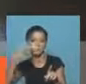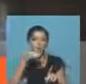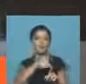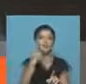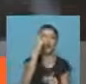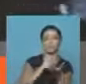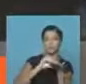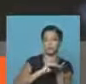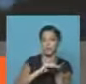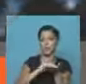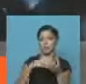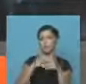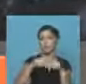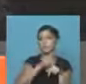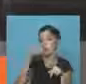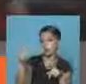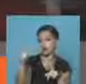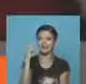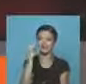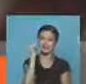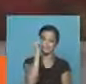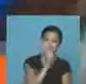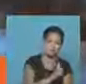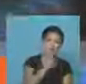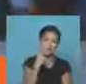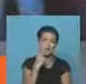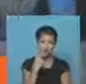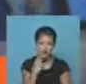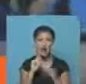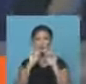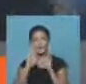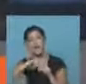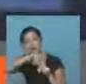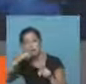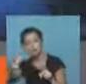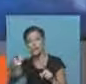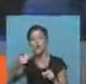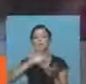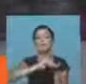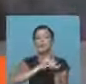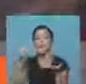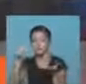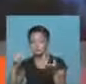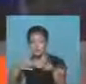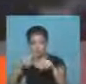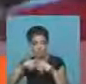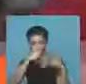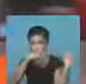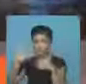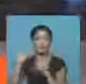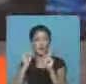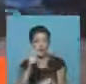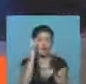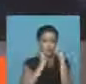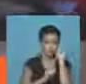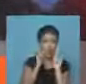opositor. A otro legislador opositor también lo habrían reprimido también con balas. Es decir, hay mucho todavía por aclarar.